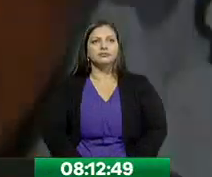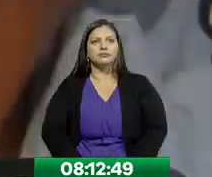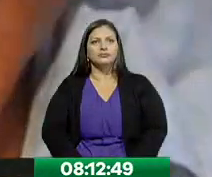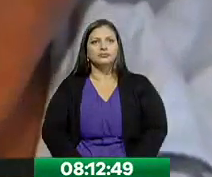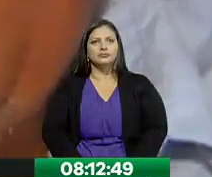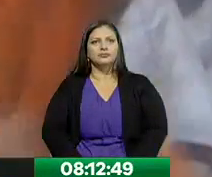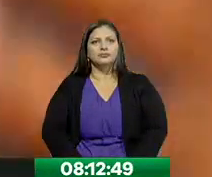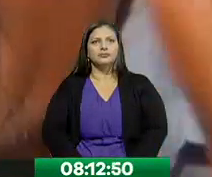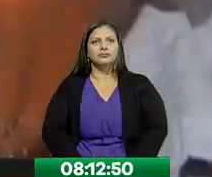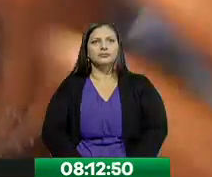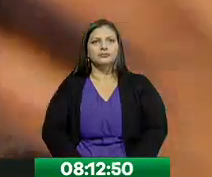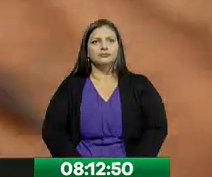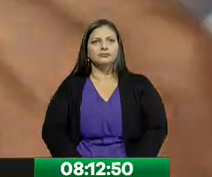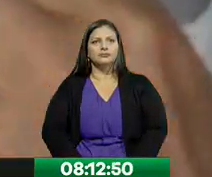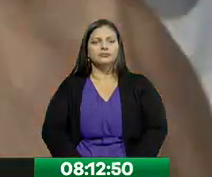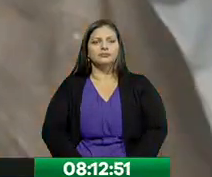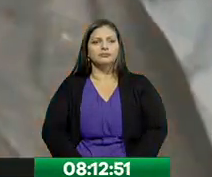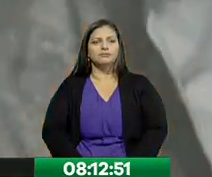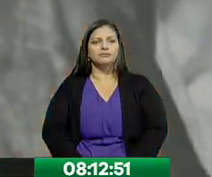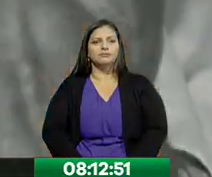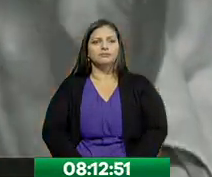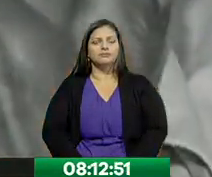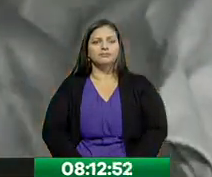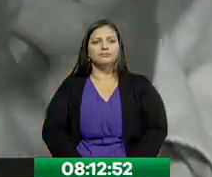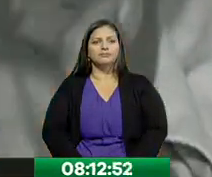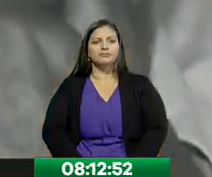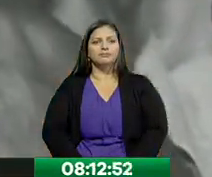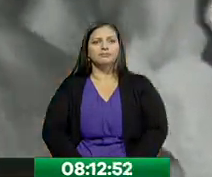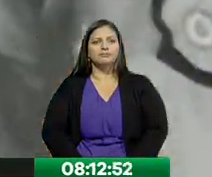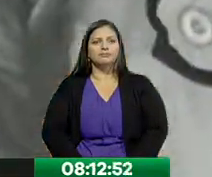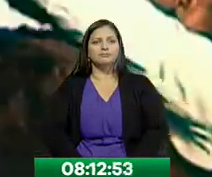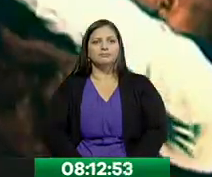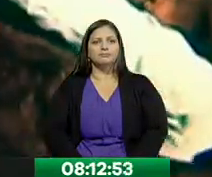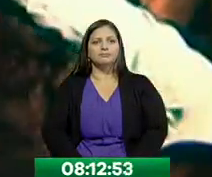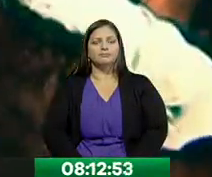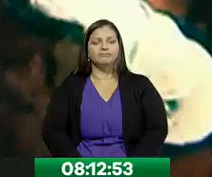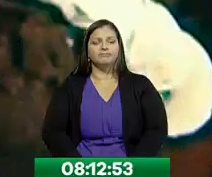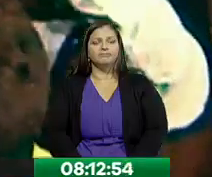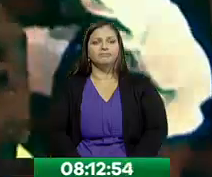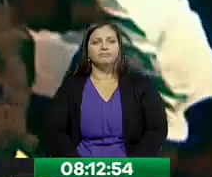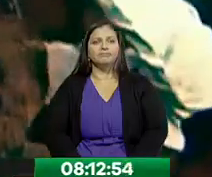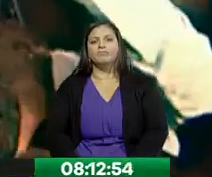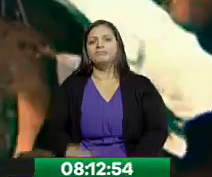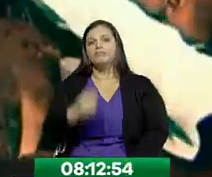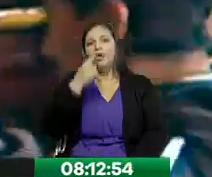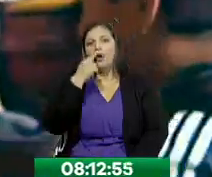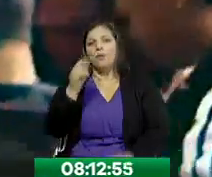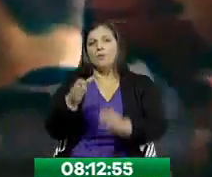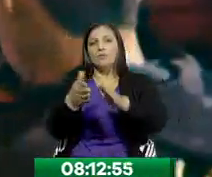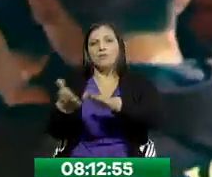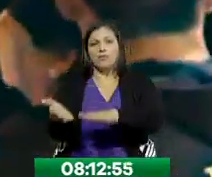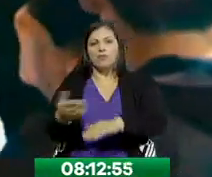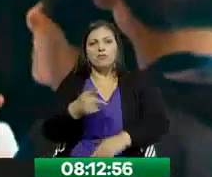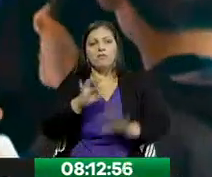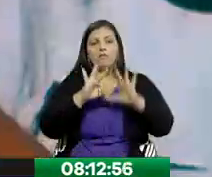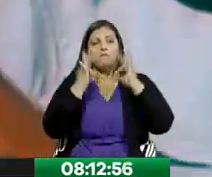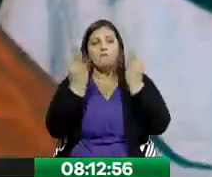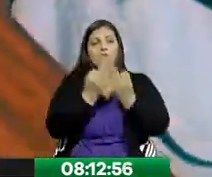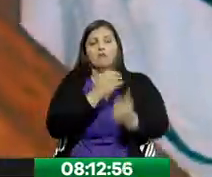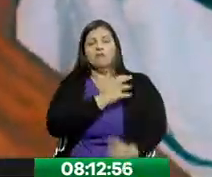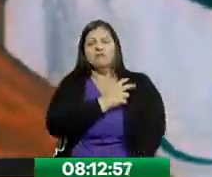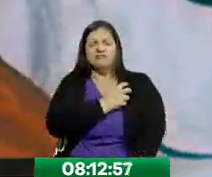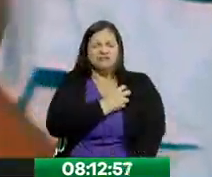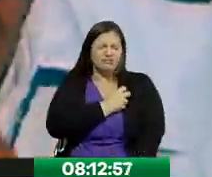Y ya el padre no está... El peso del dolor y la espina de la muerte siguen flagelando la